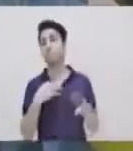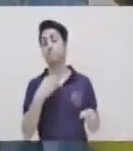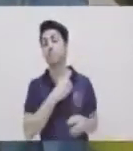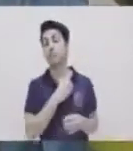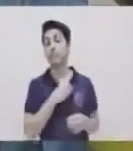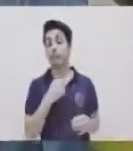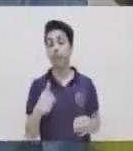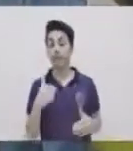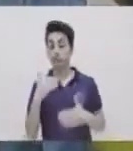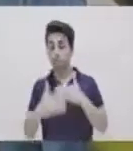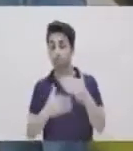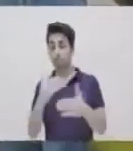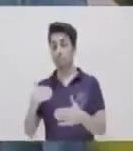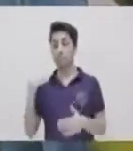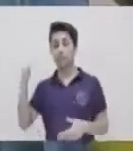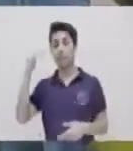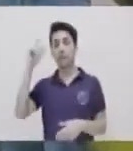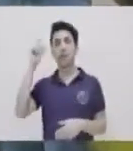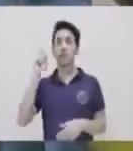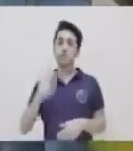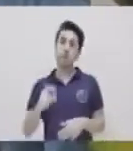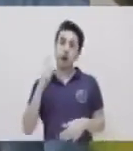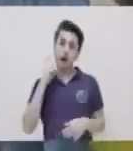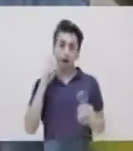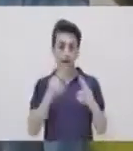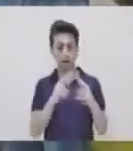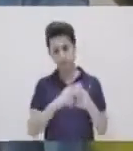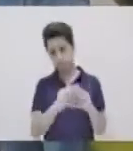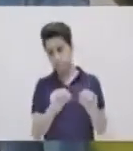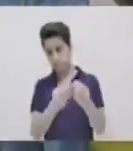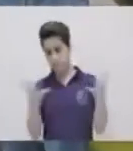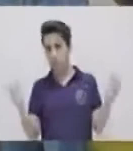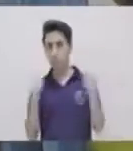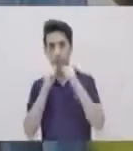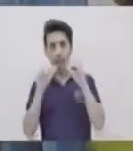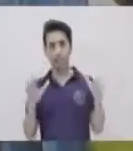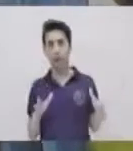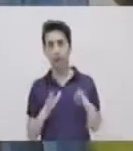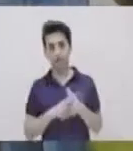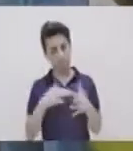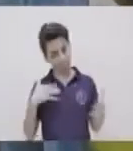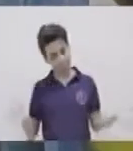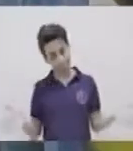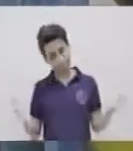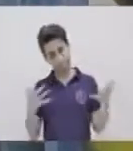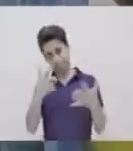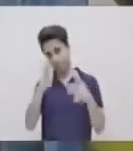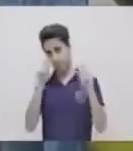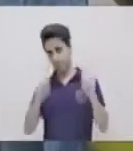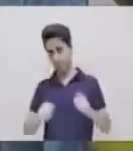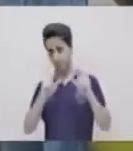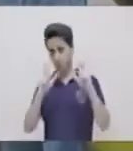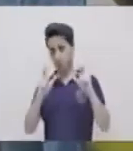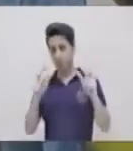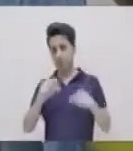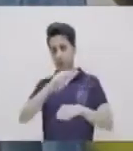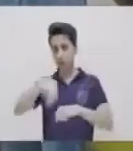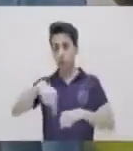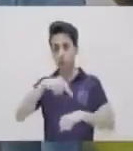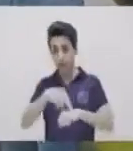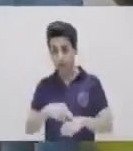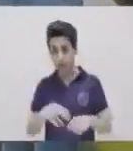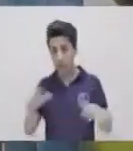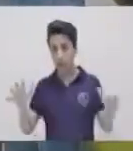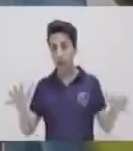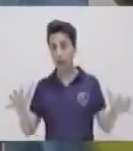nosotros lo que queremos es que nuestras generaciones lleguen a conocer tantos animales como nosotros lo hemos hecho. Así que los motivamos a que cuiden la naturaleza,